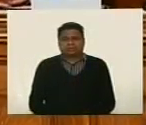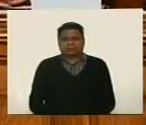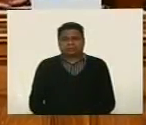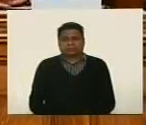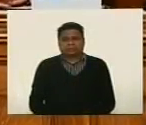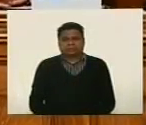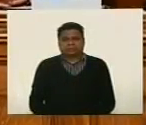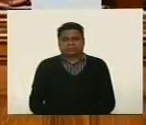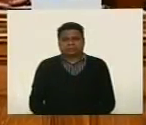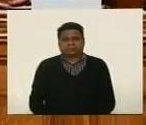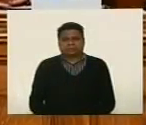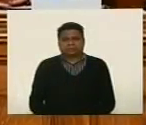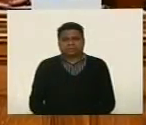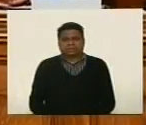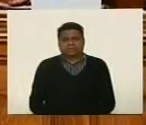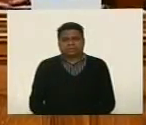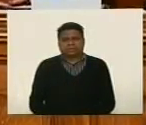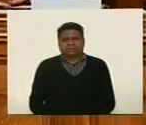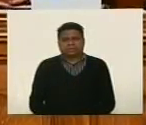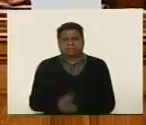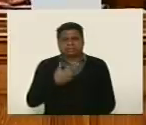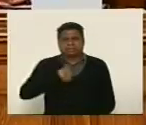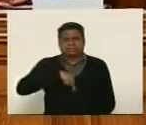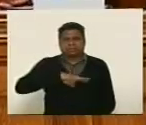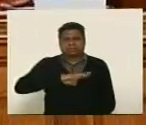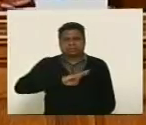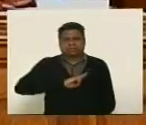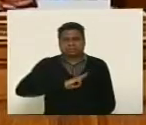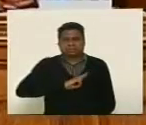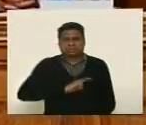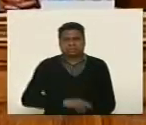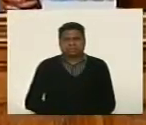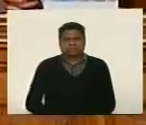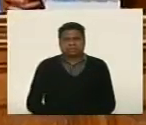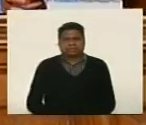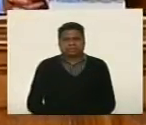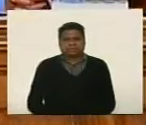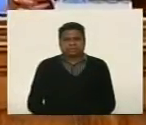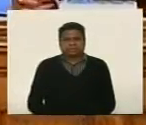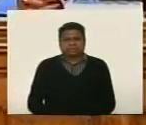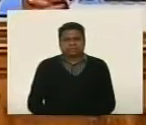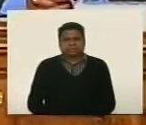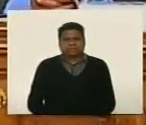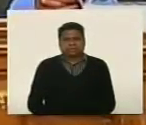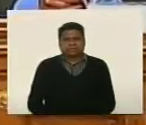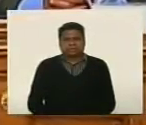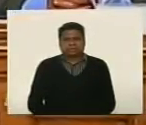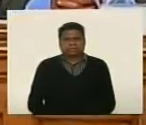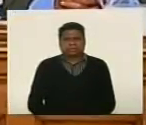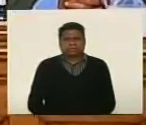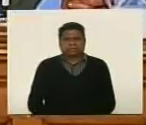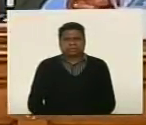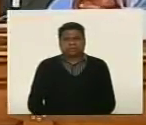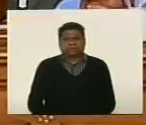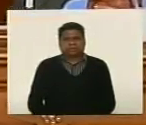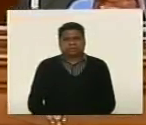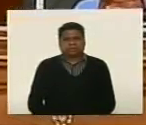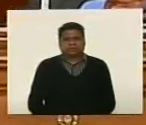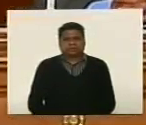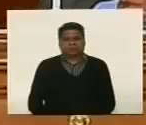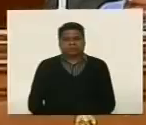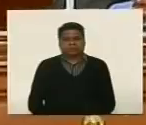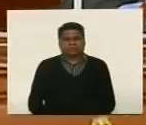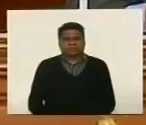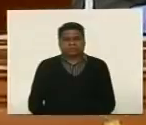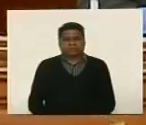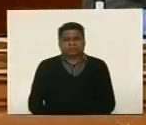que tenemos que decirle al país el trabajo jurídico, constitucional, el trabajo legislativo